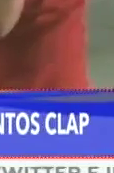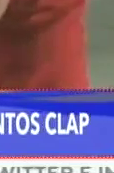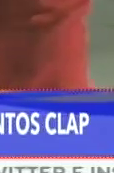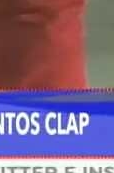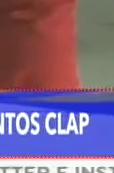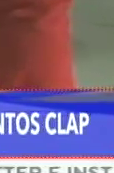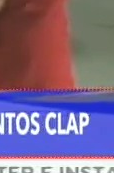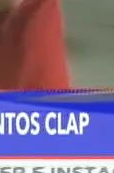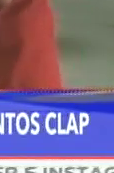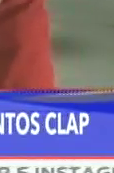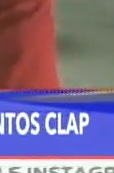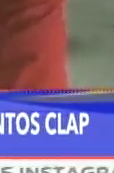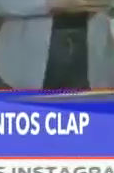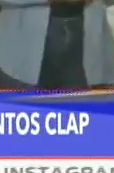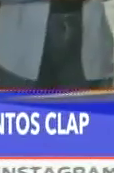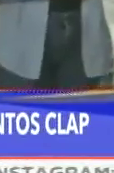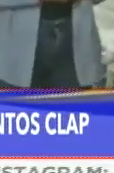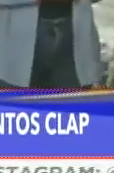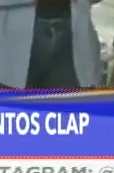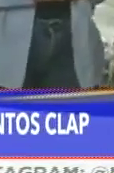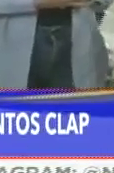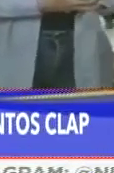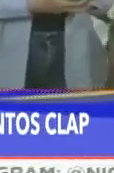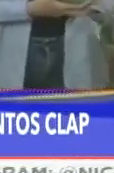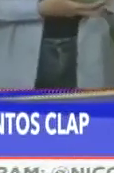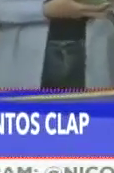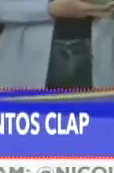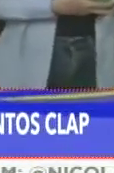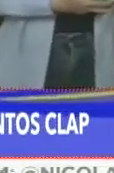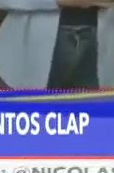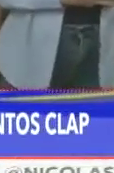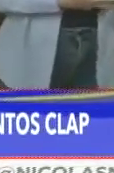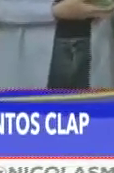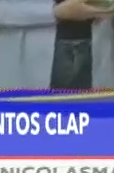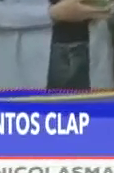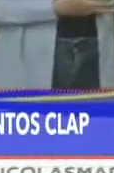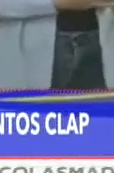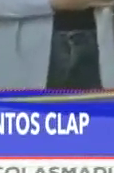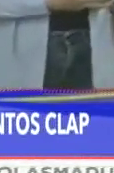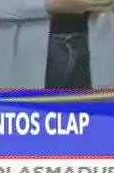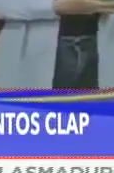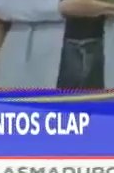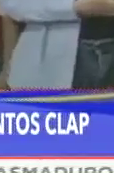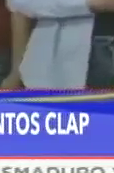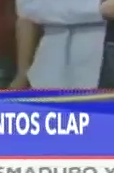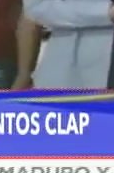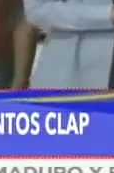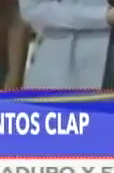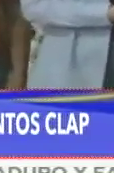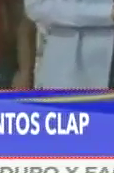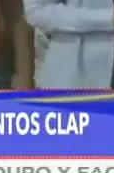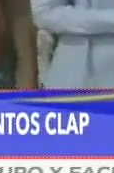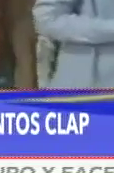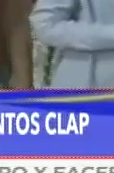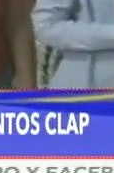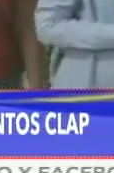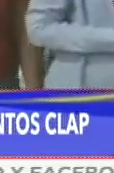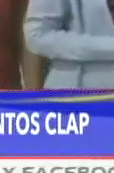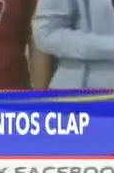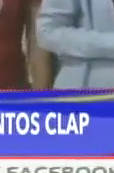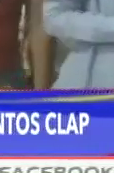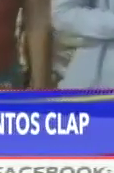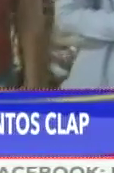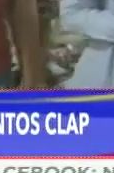productivo incorporado en un solo esfuerzo. Y por supuesto, los comités locales de abastecimiento y producción. Hoy,